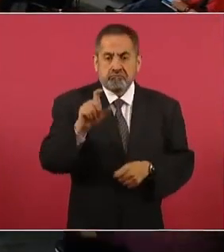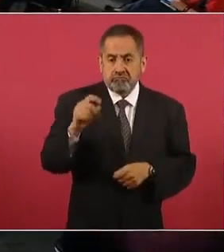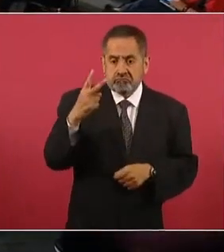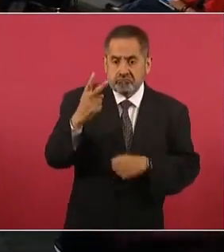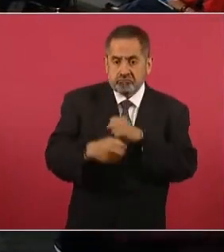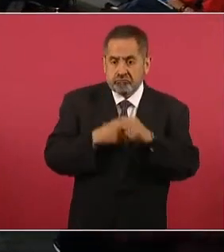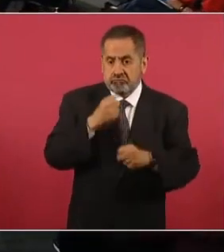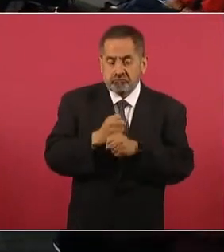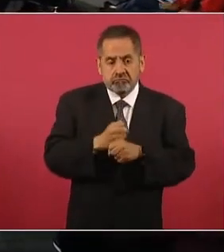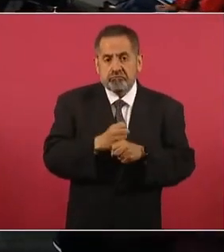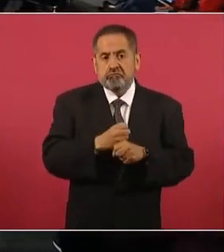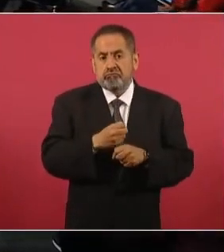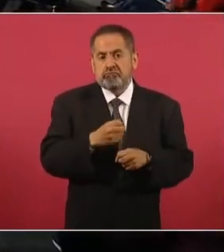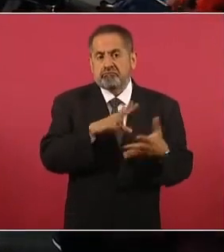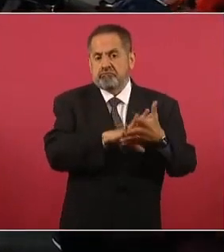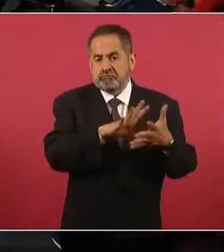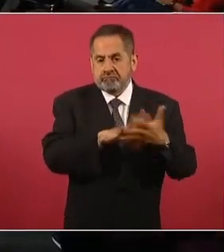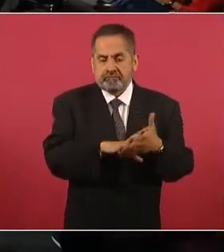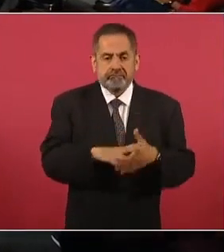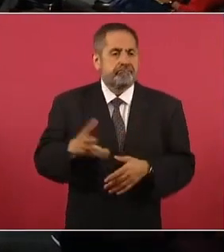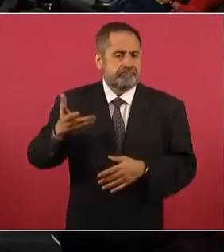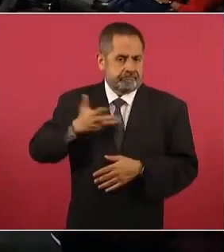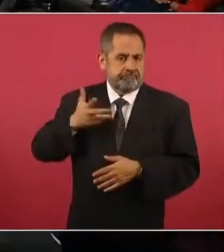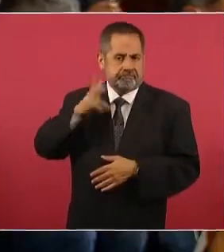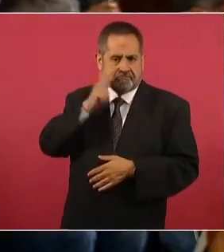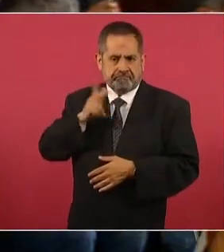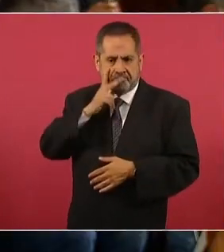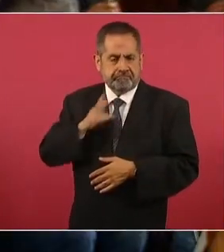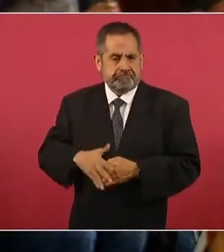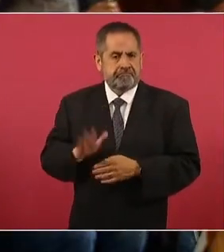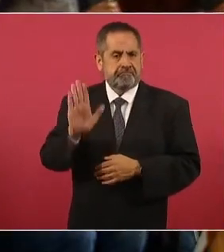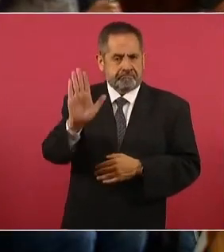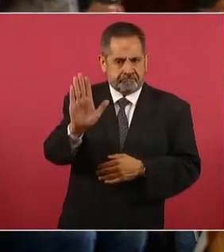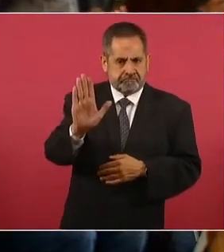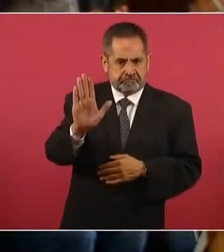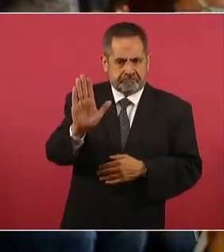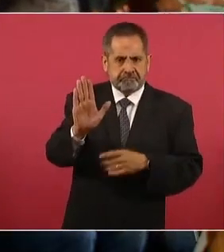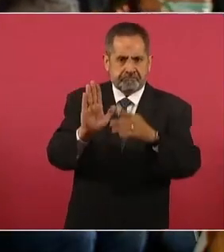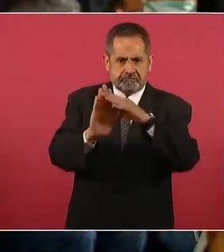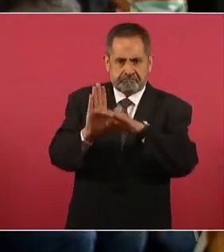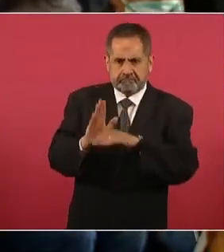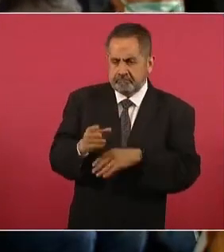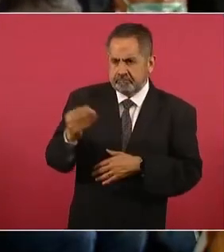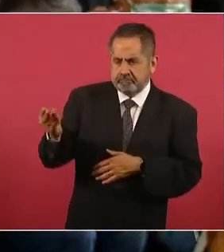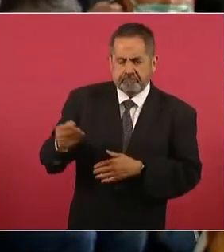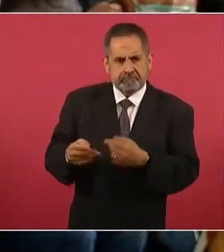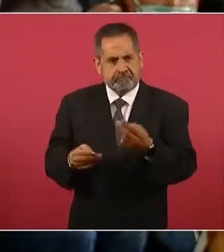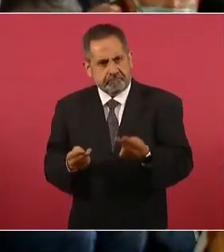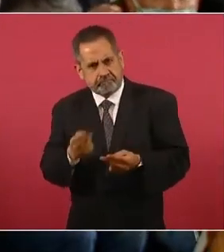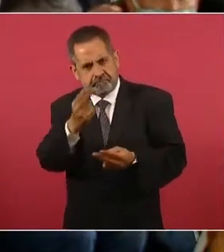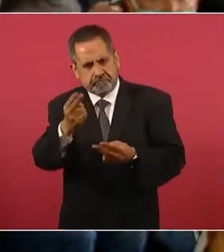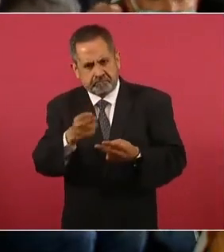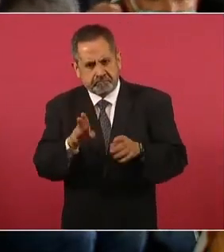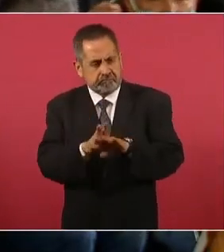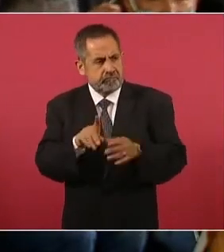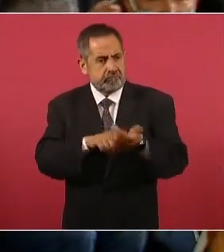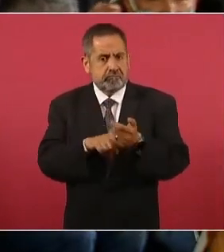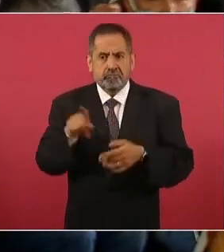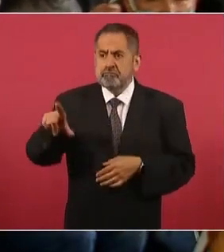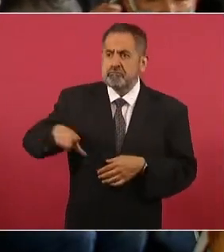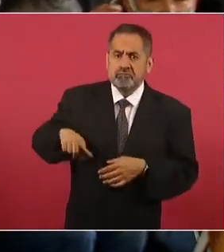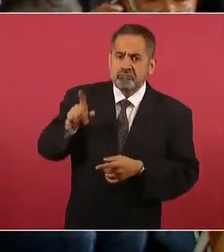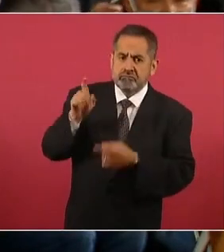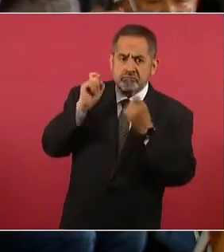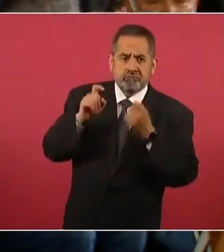haciendo negocio con ella. Aquí está la prueba, presidente. Si me permite ahorita entregarle la prueba, ¿usted va a permitir que extorsionen a su gobierno